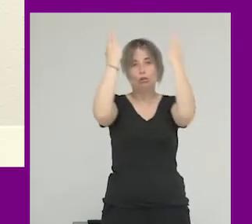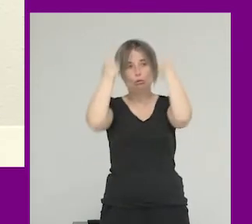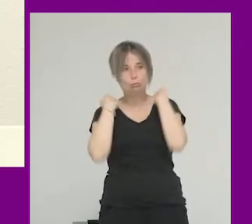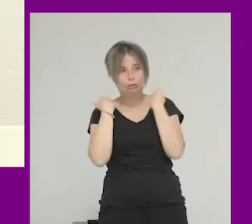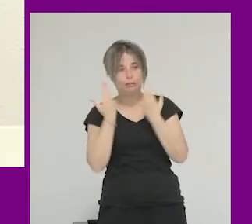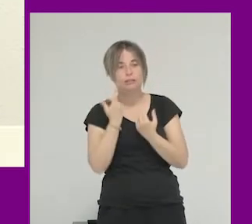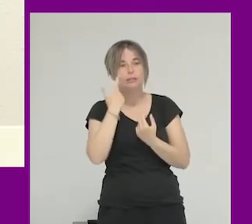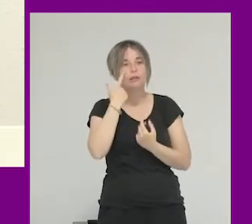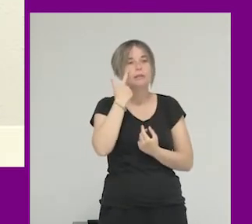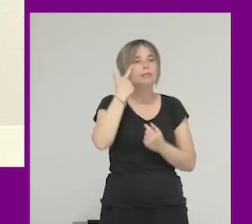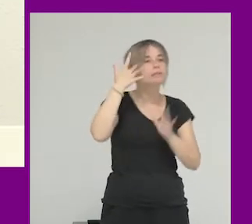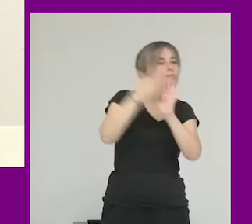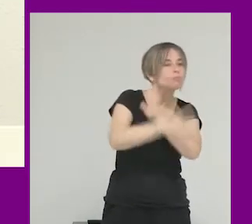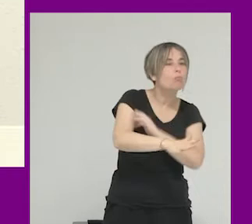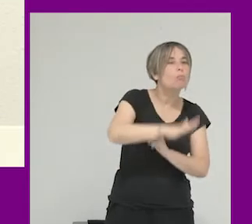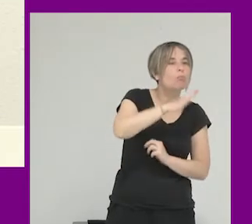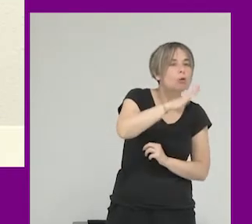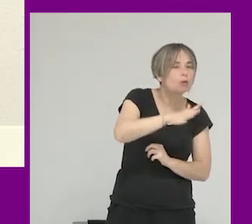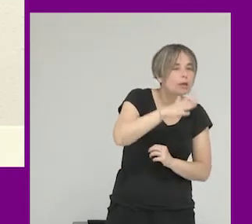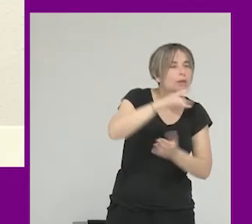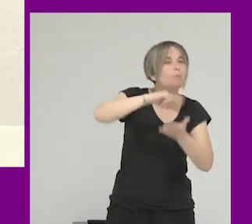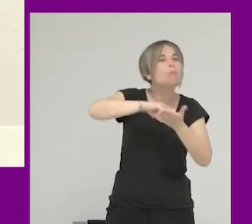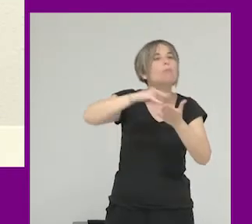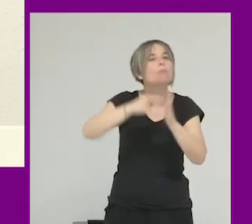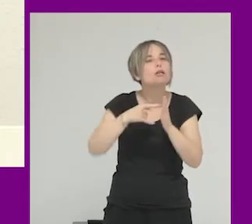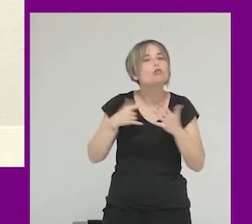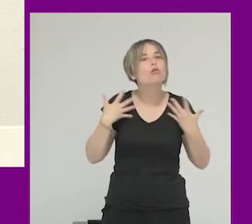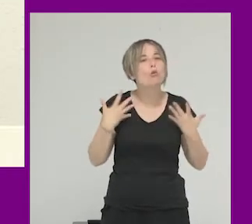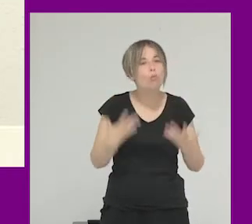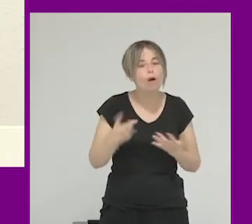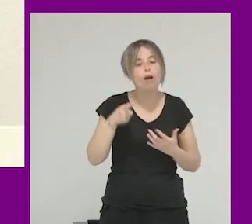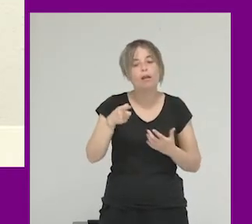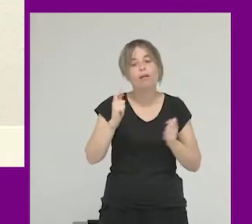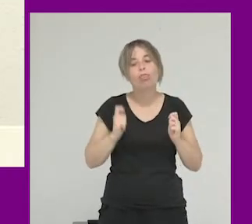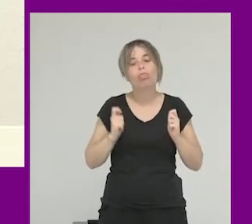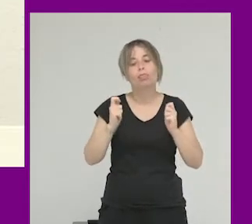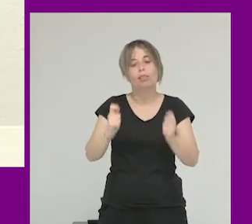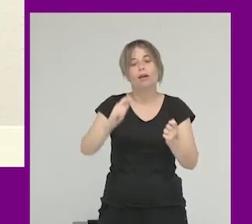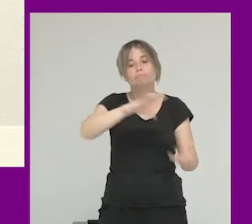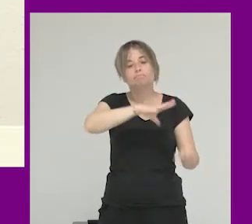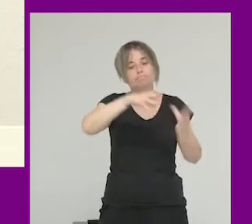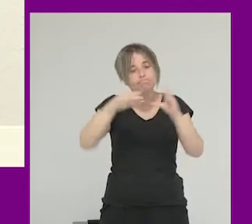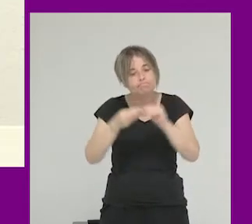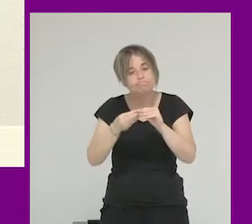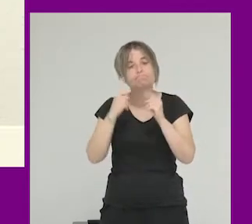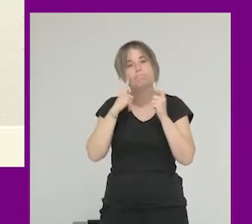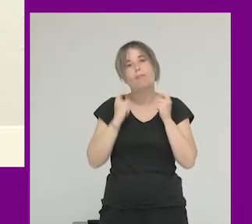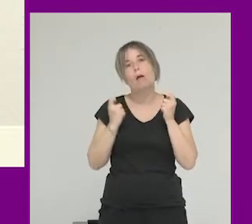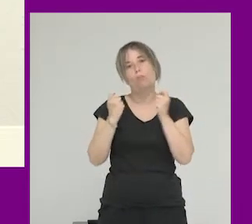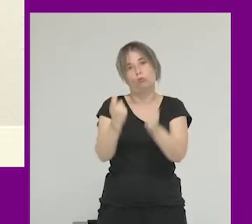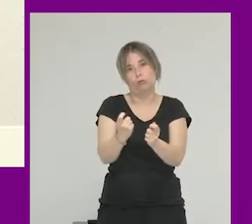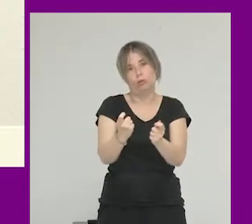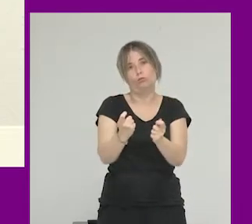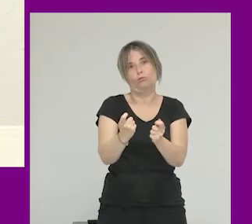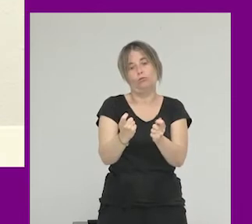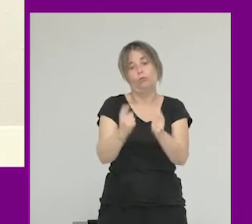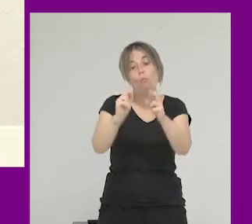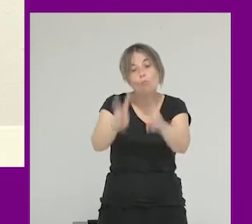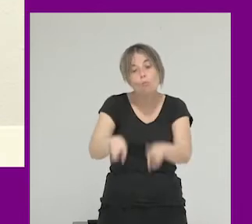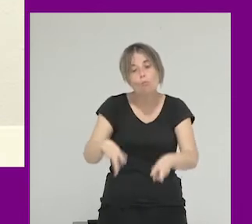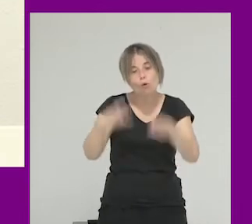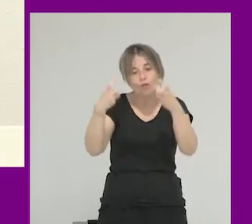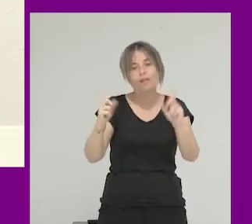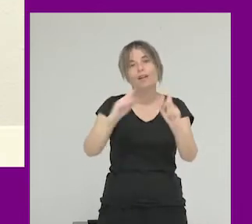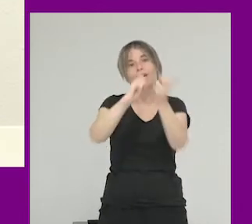cuál es el origen, aplicar un método y establecer una algún tipo de aportación para modificar o